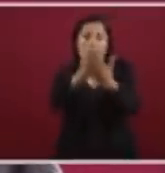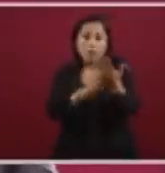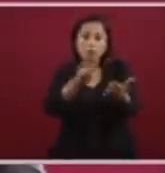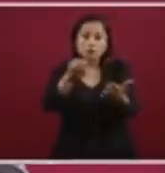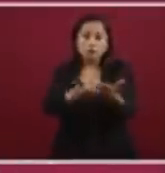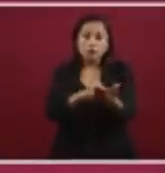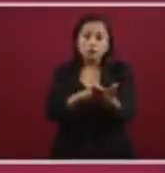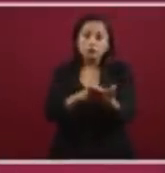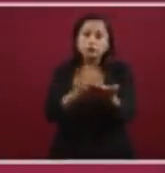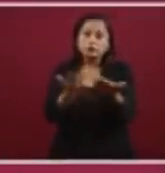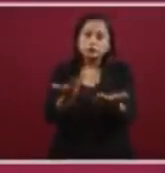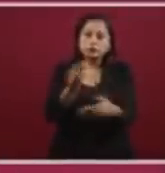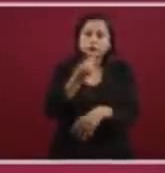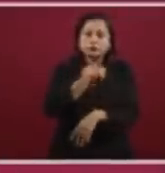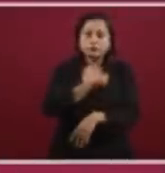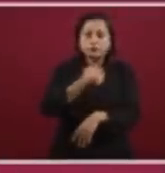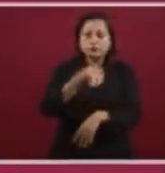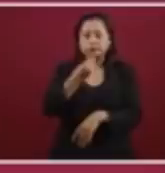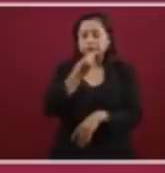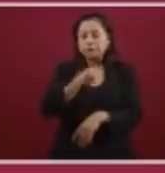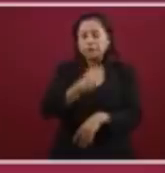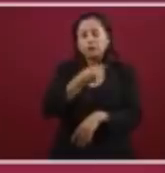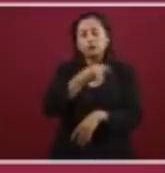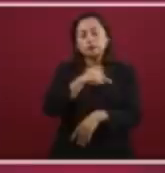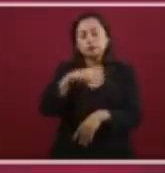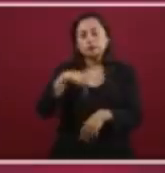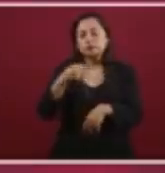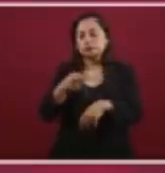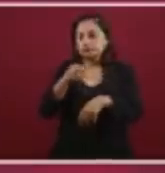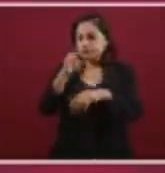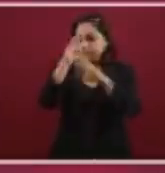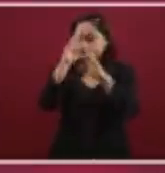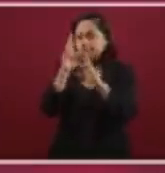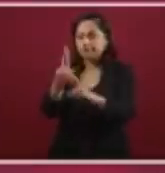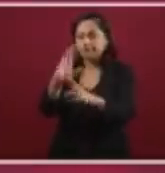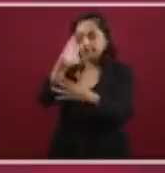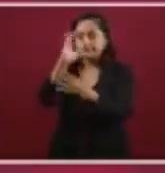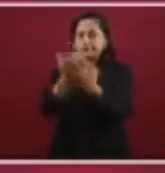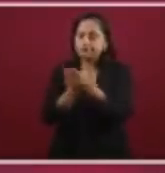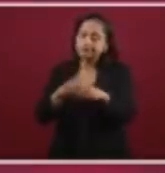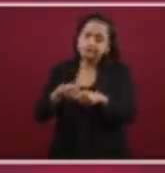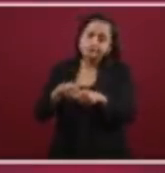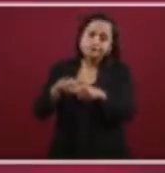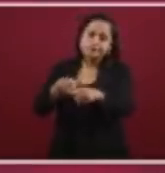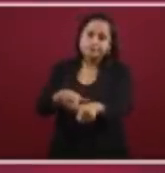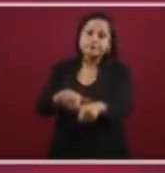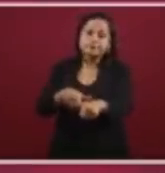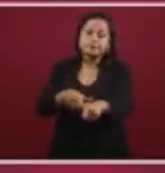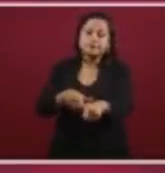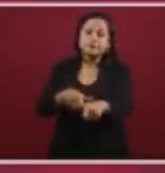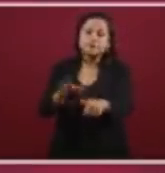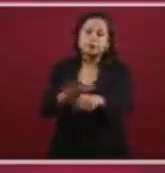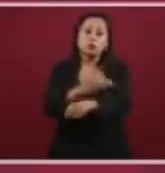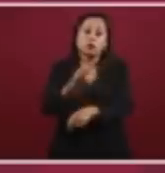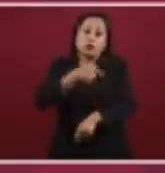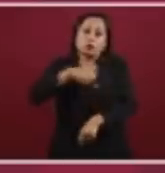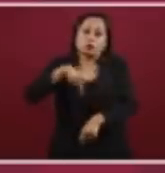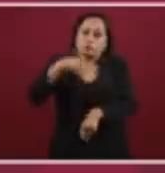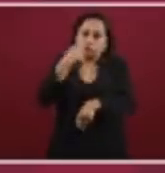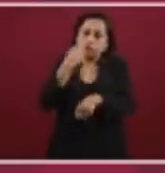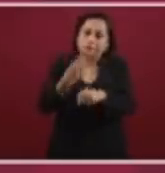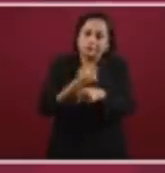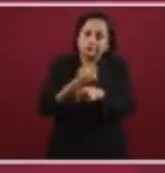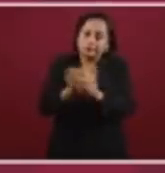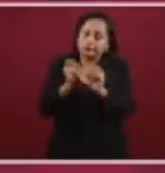porque queremos actuar de manera responsable pero ya no van a